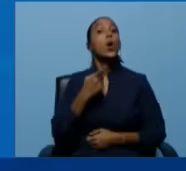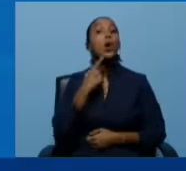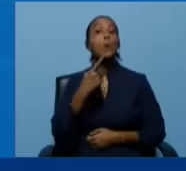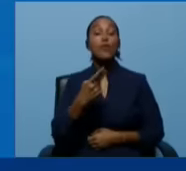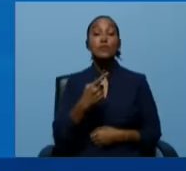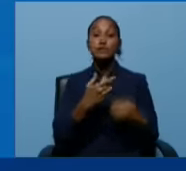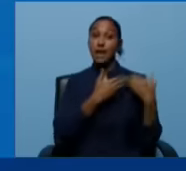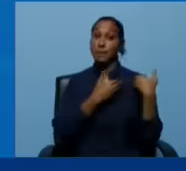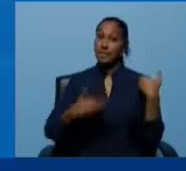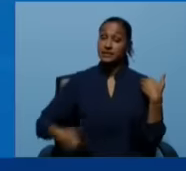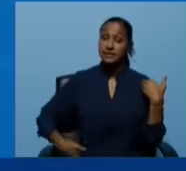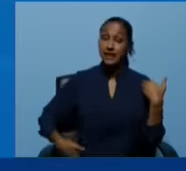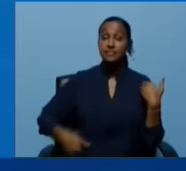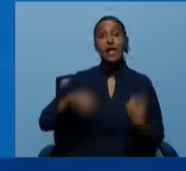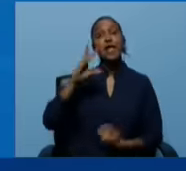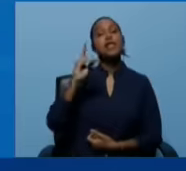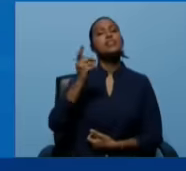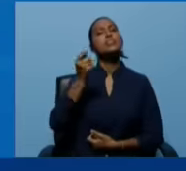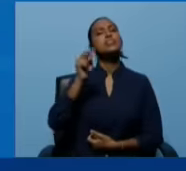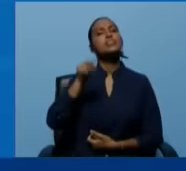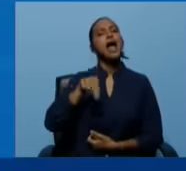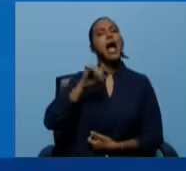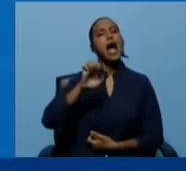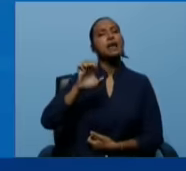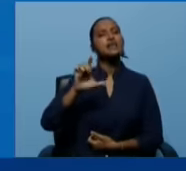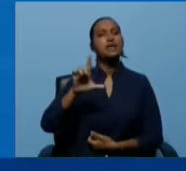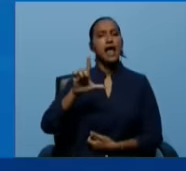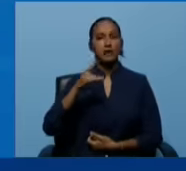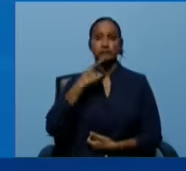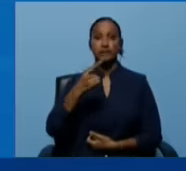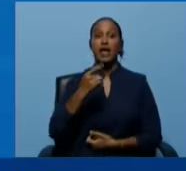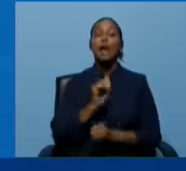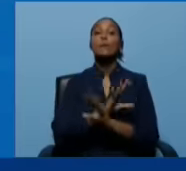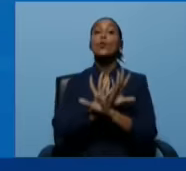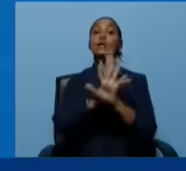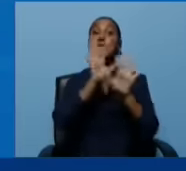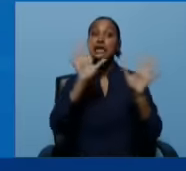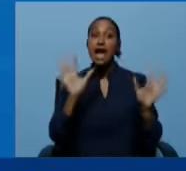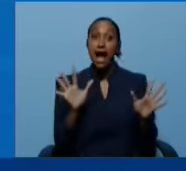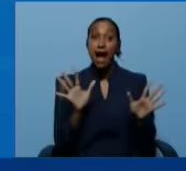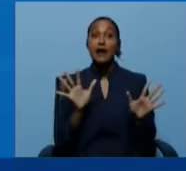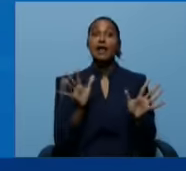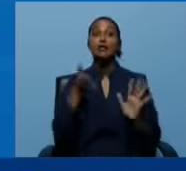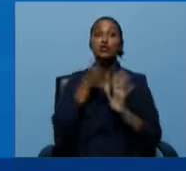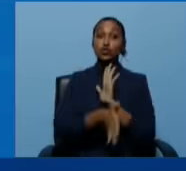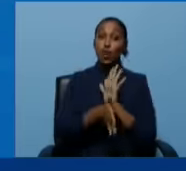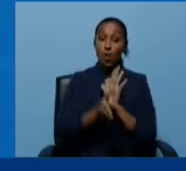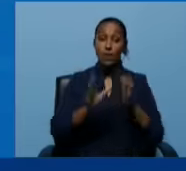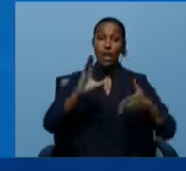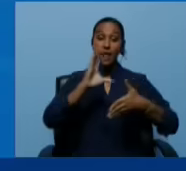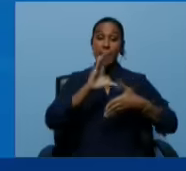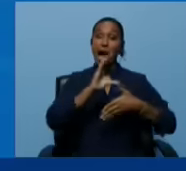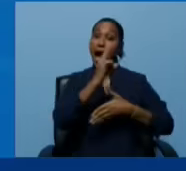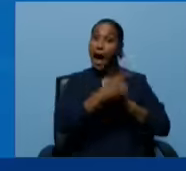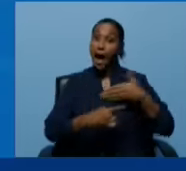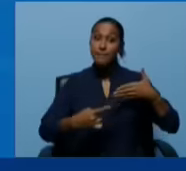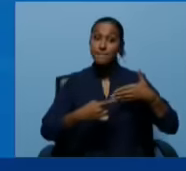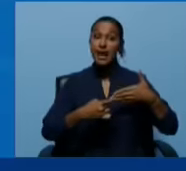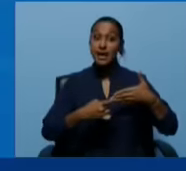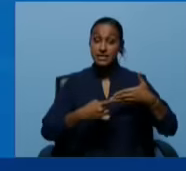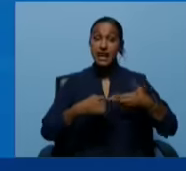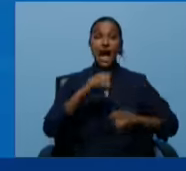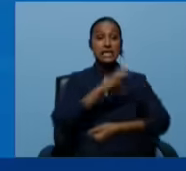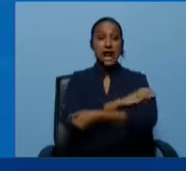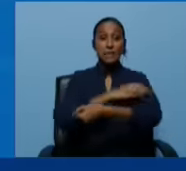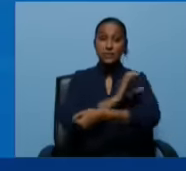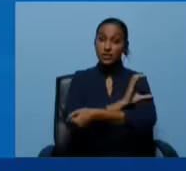presidente Daniel Ortega, es muy clara la diferencia entre las dos Américas. La América imperial en decadencia